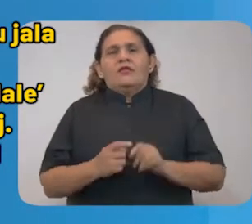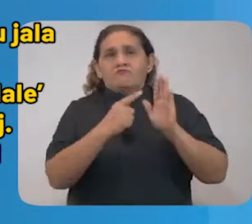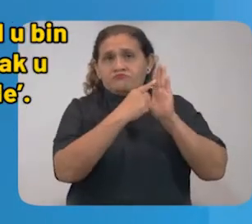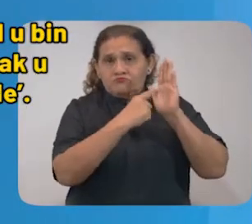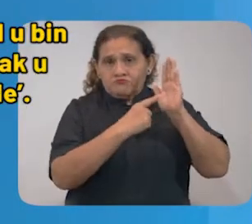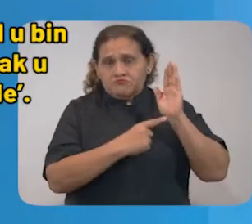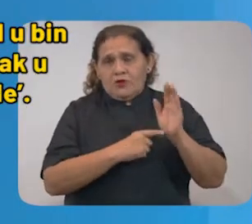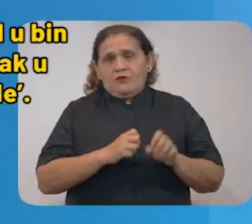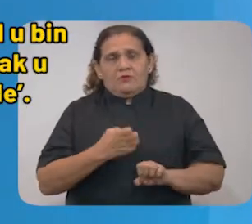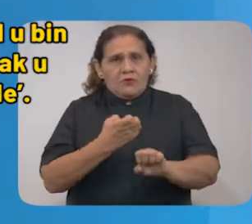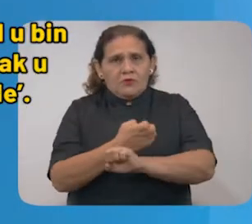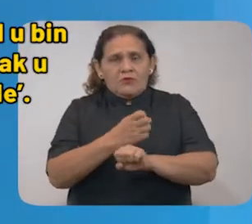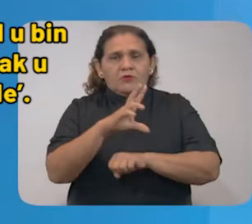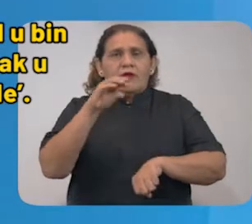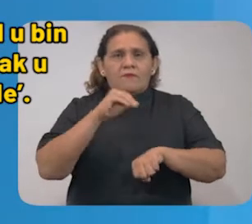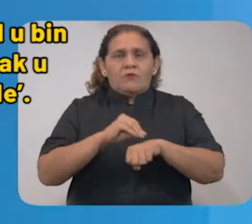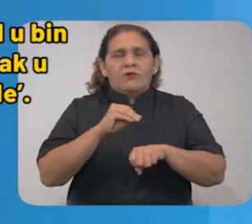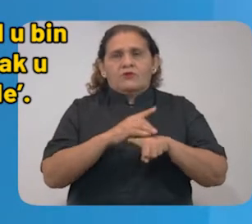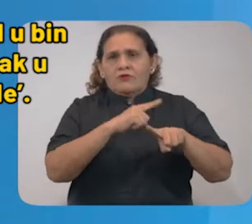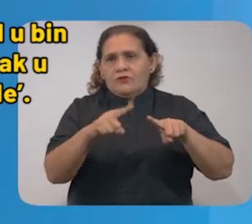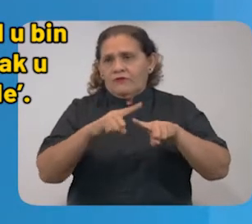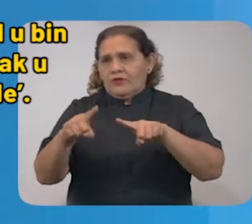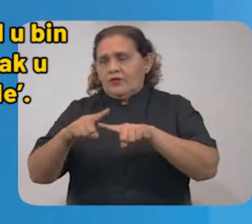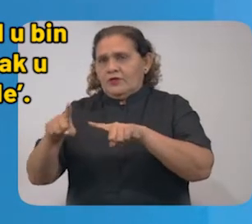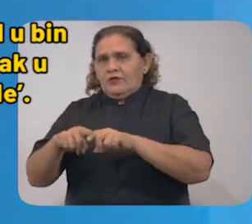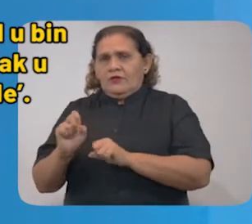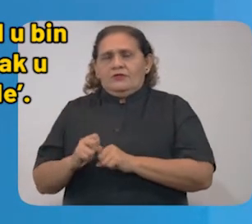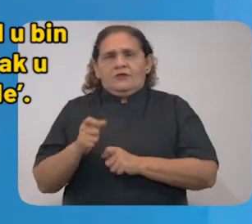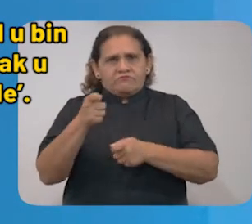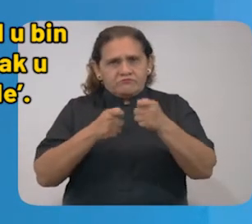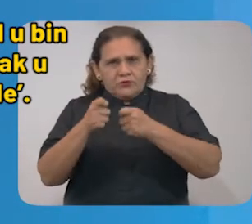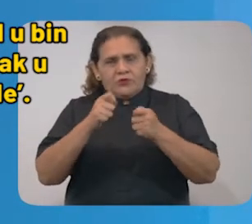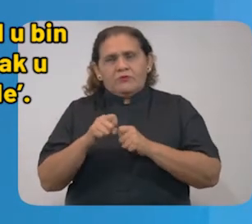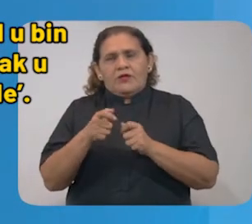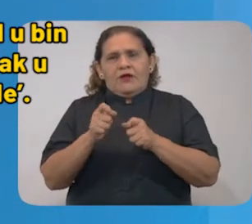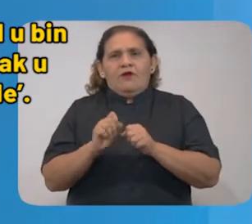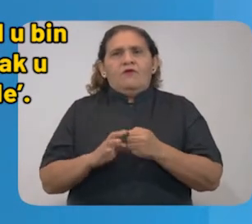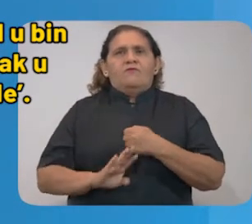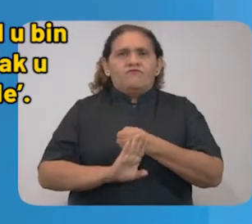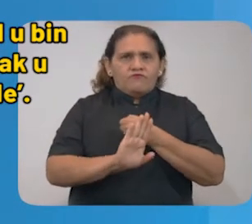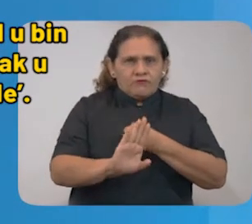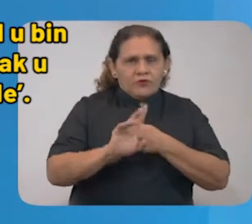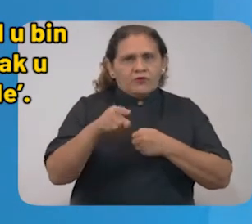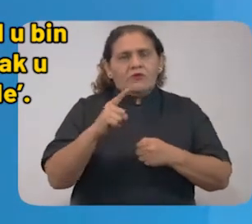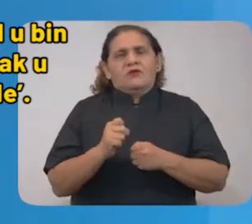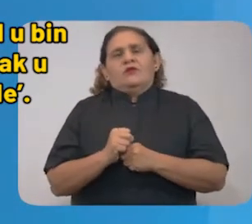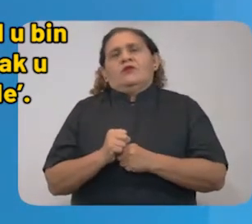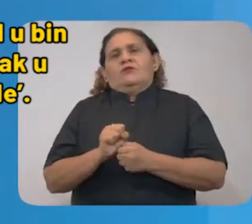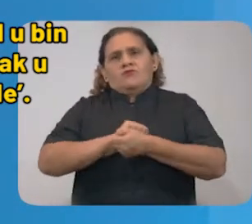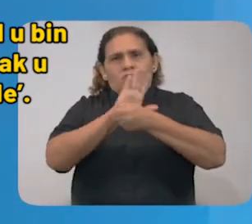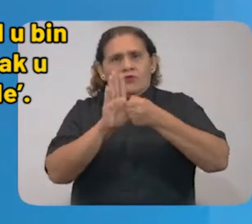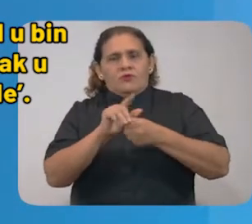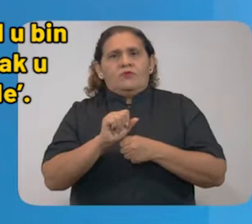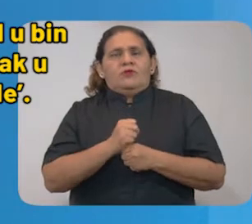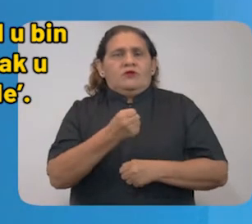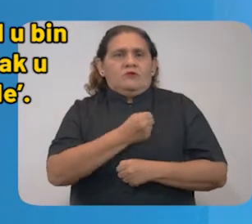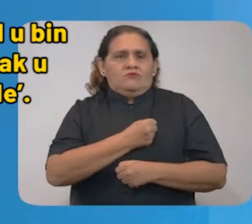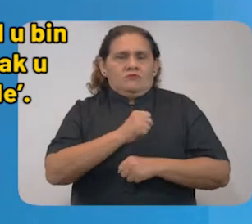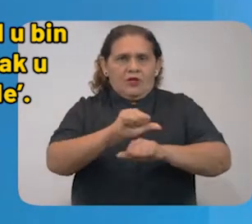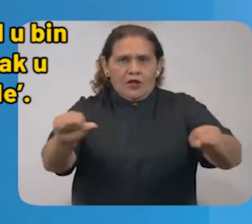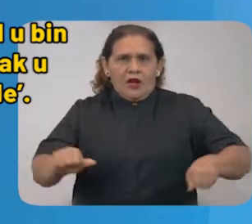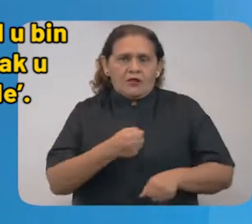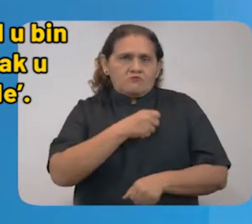estatal. Se han establecido diversas medidas para frenar el avance del coronavirus y el sistema de salud pueda atender a todos los